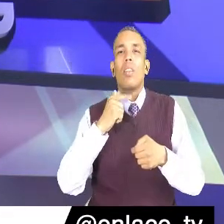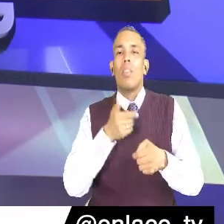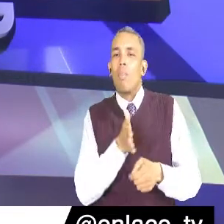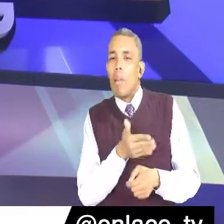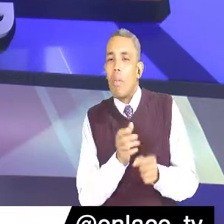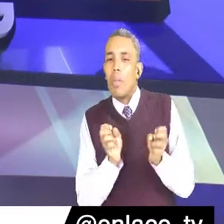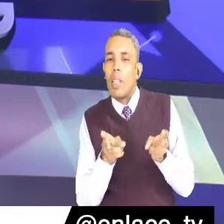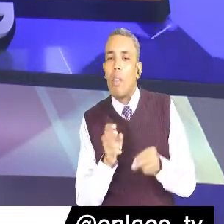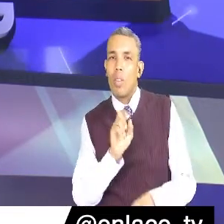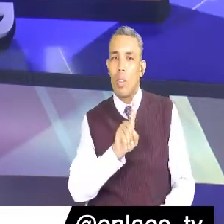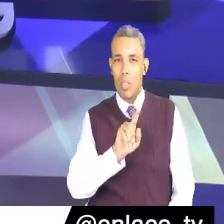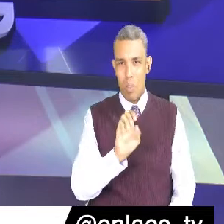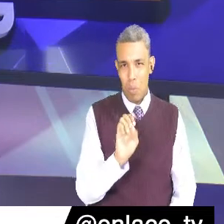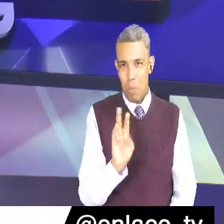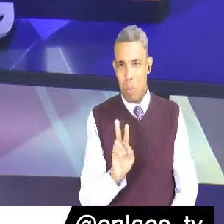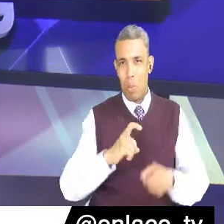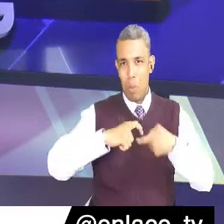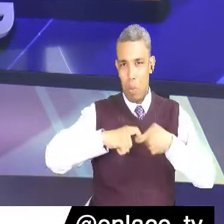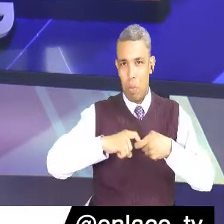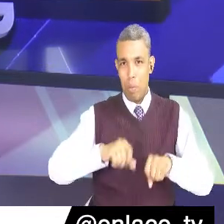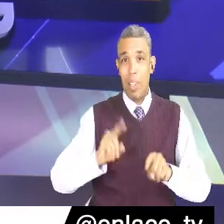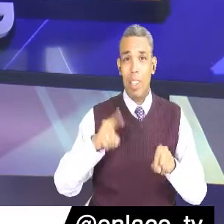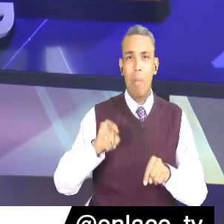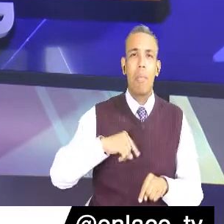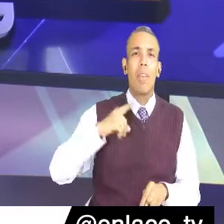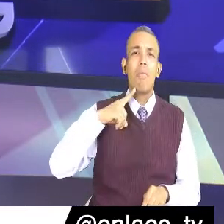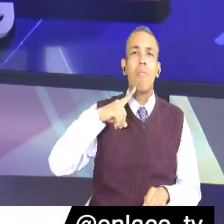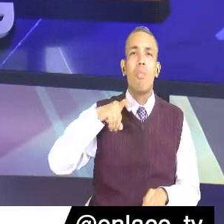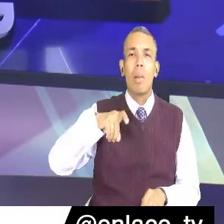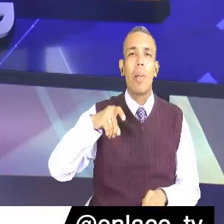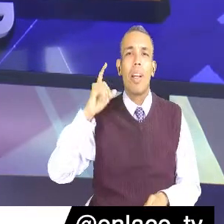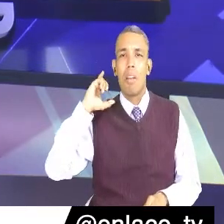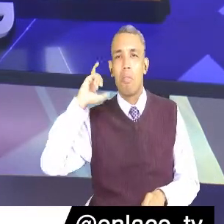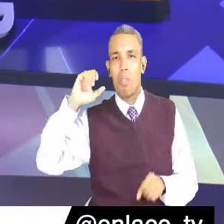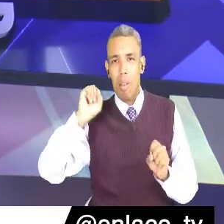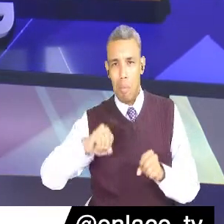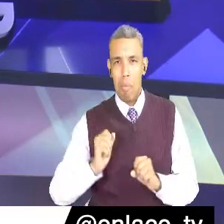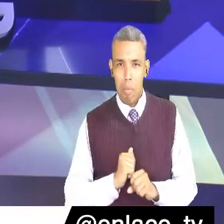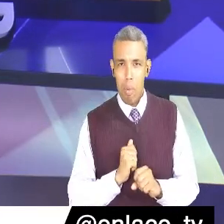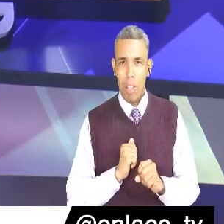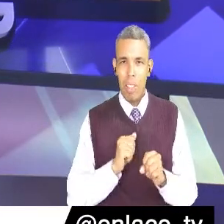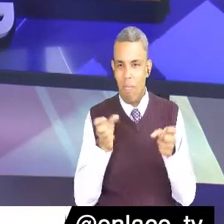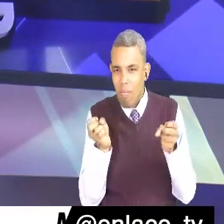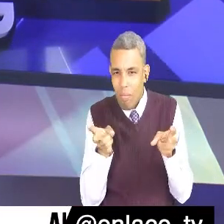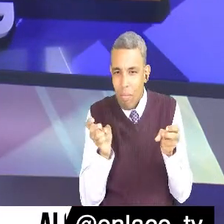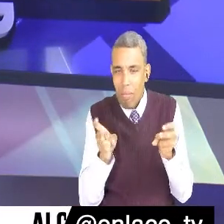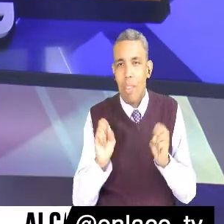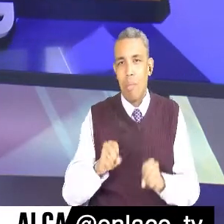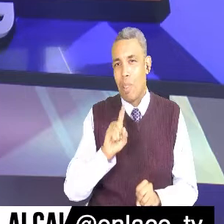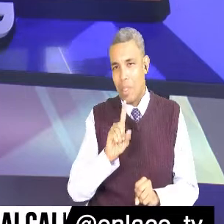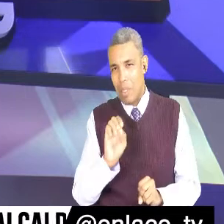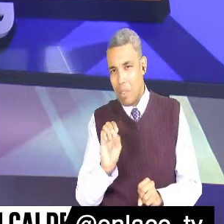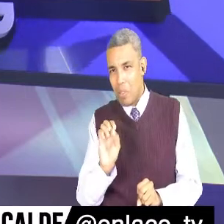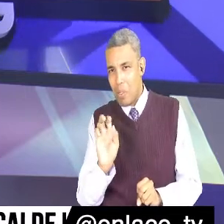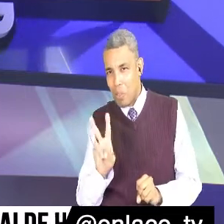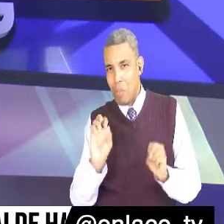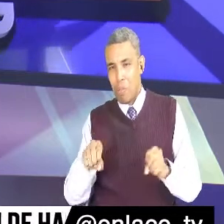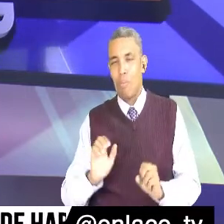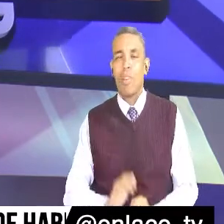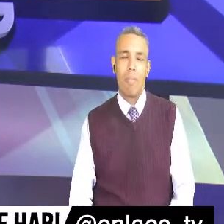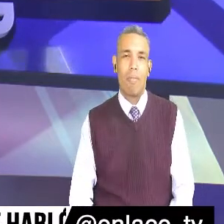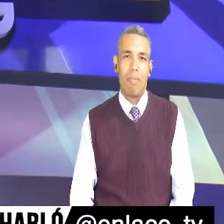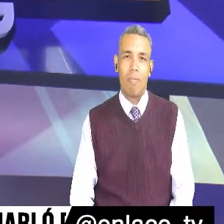allí muy cerca de Bucaramanga y Cúcuta, ahora a través del canal de UNE en su plataforma digital.